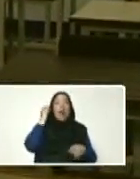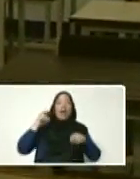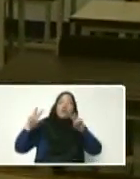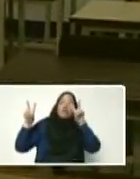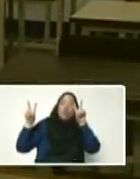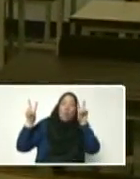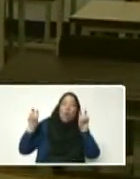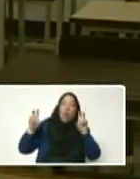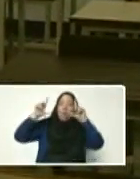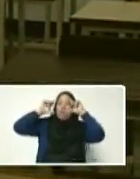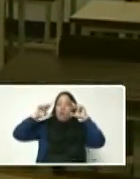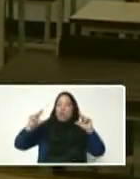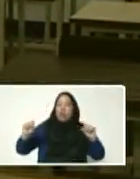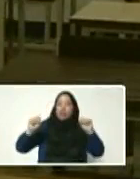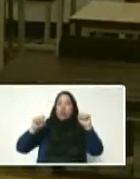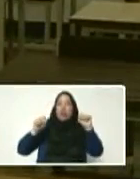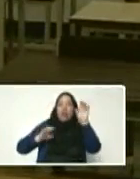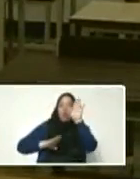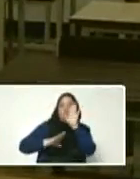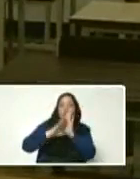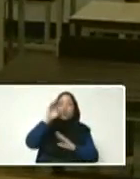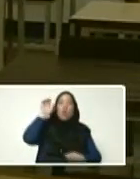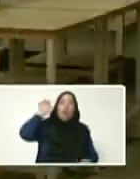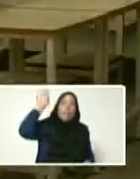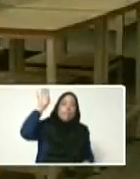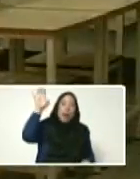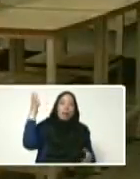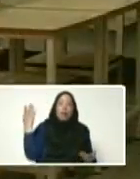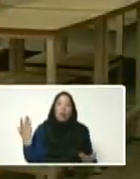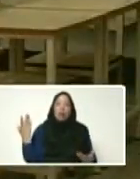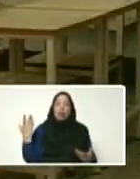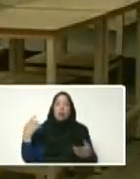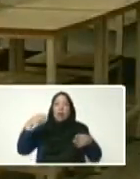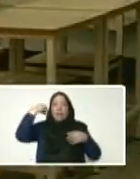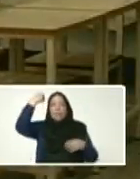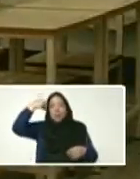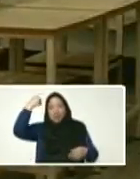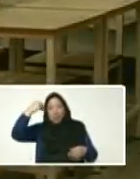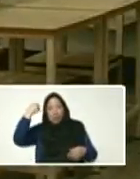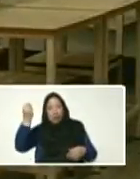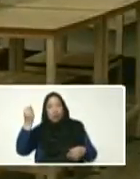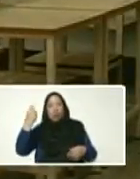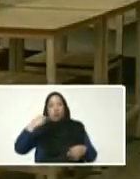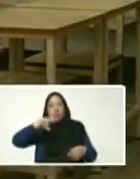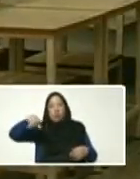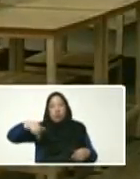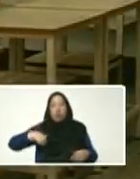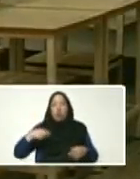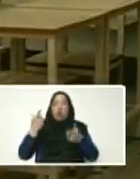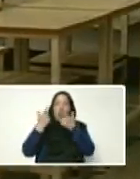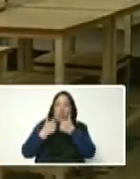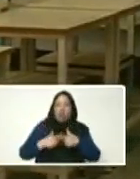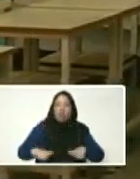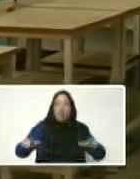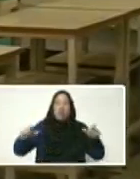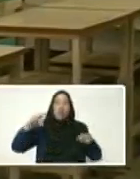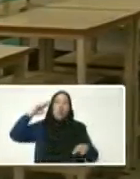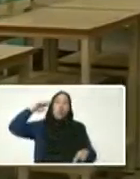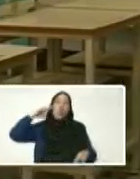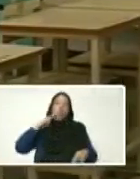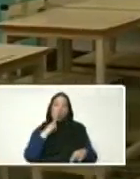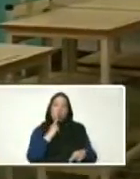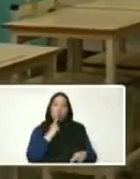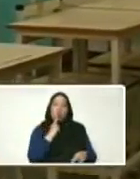a esa mujer nueva para la patria, haciendo realidad ese pensamiento de nuestro libertador Simón Bolívar,